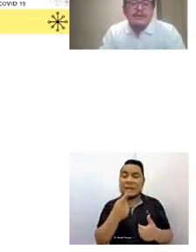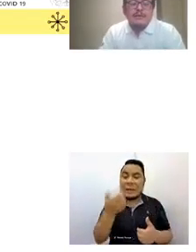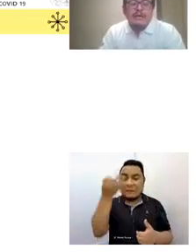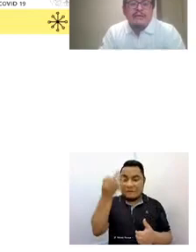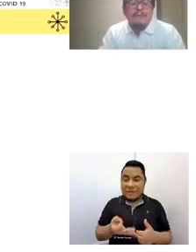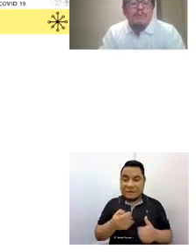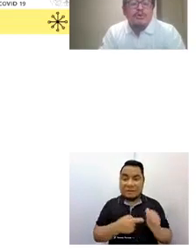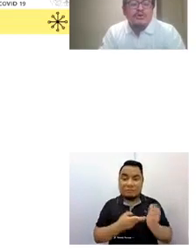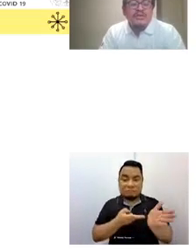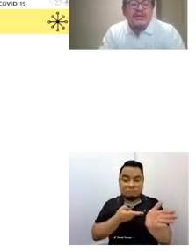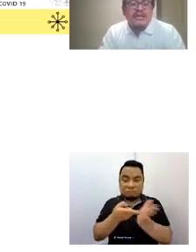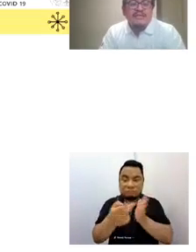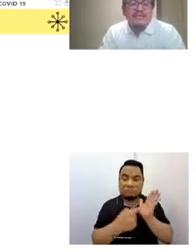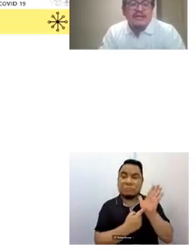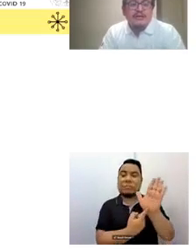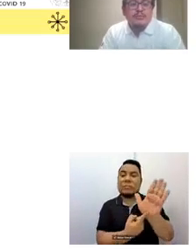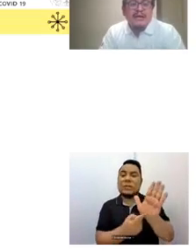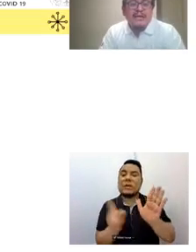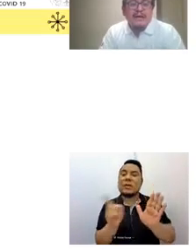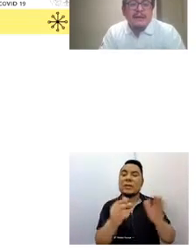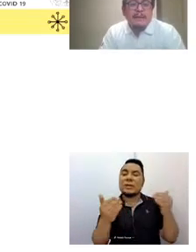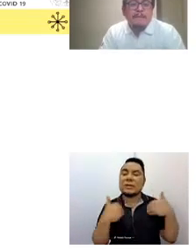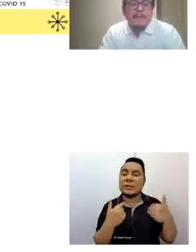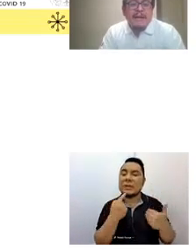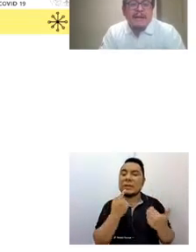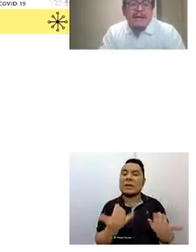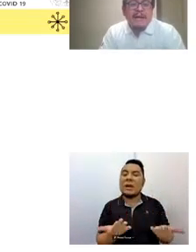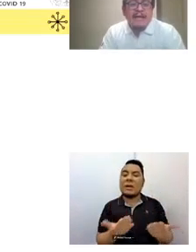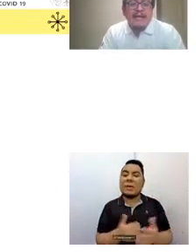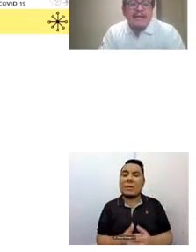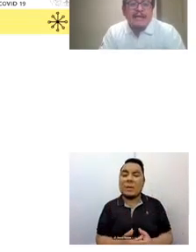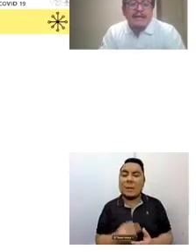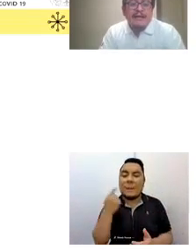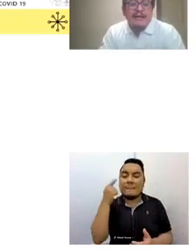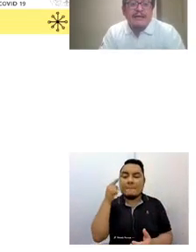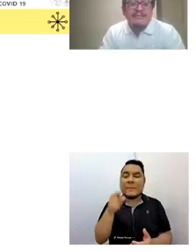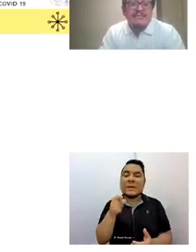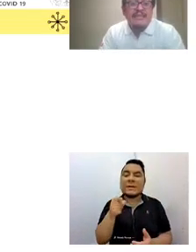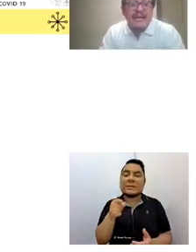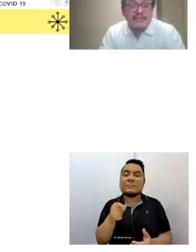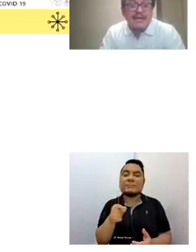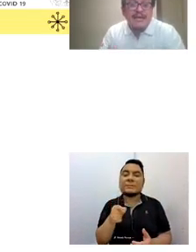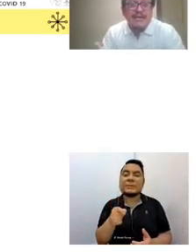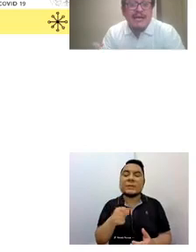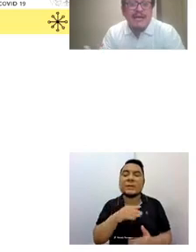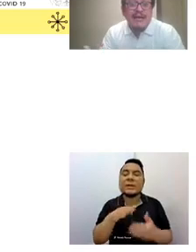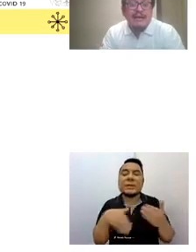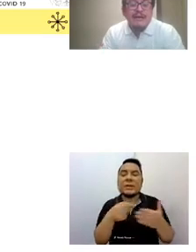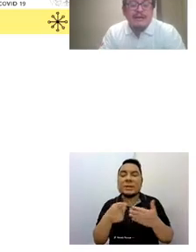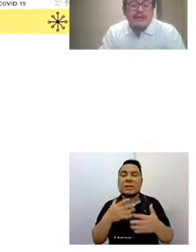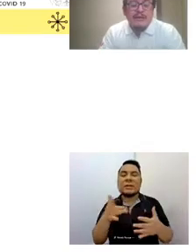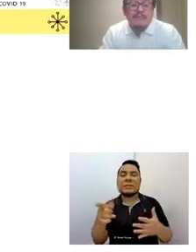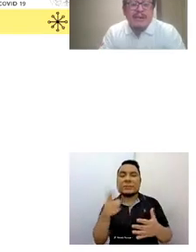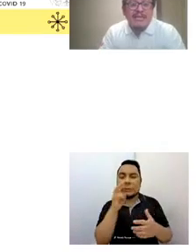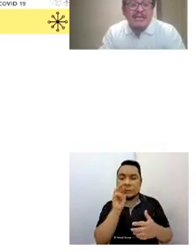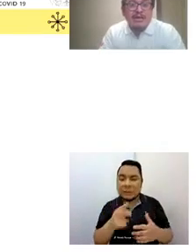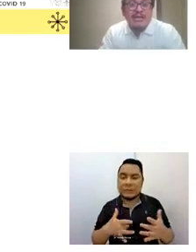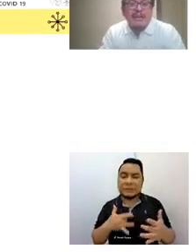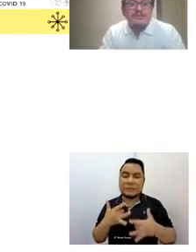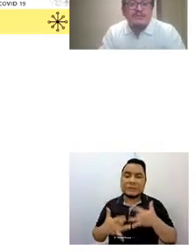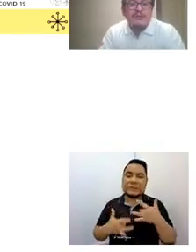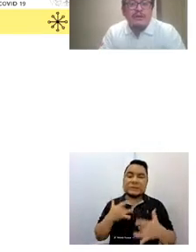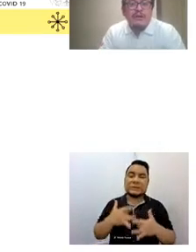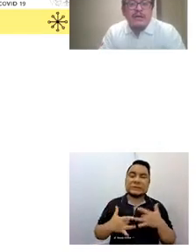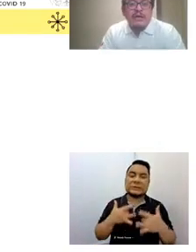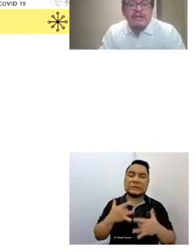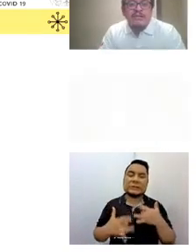verdad, tampoco tiene que ser tomada para generar ansiedad, para generar pánico en